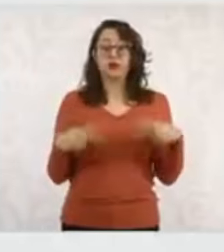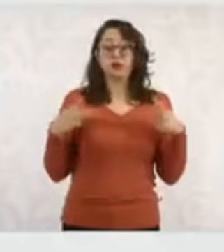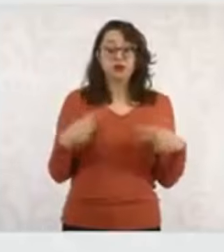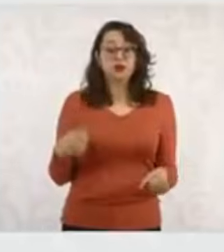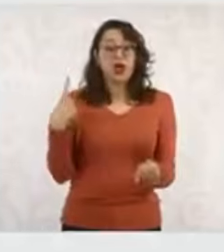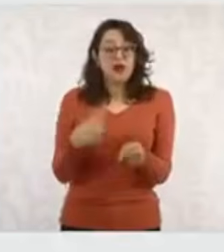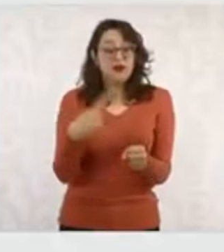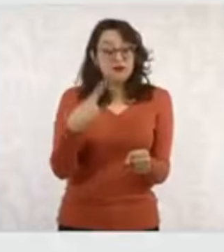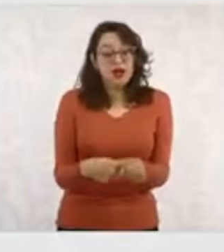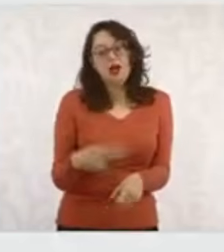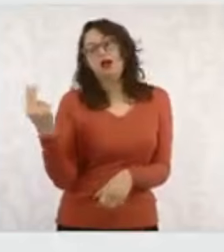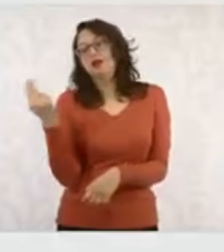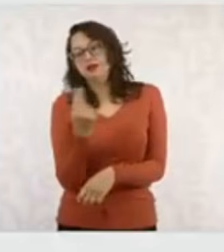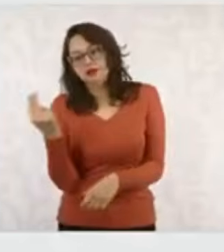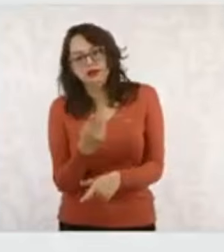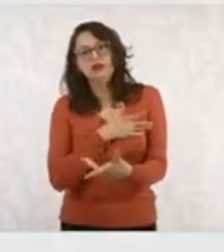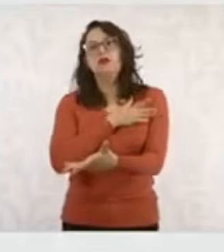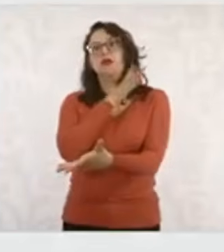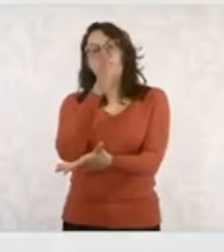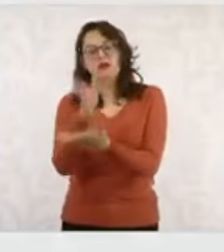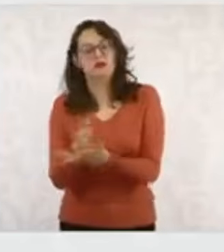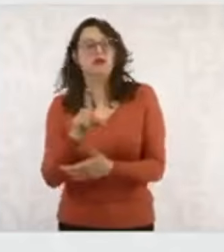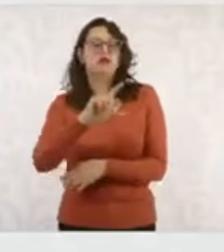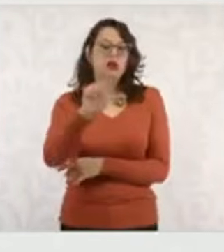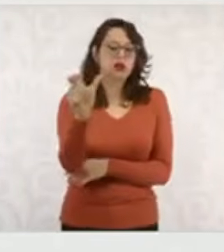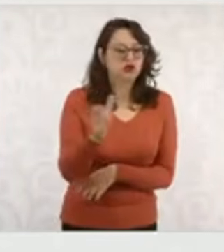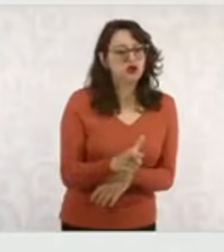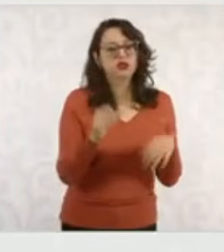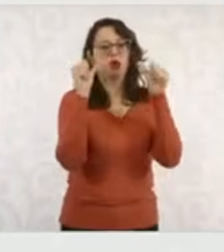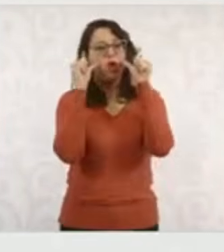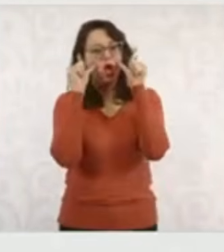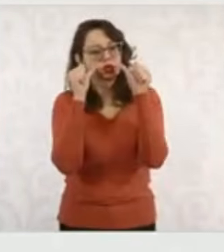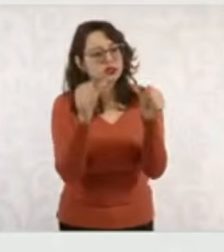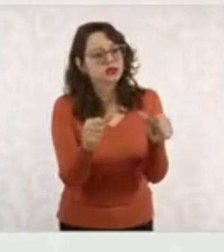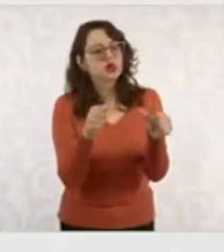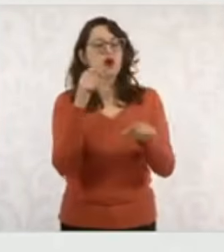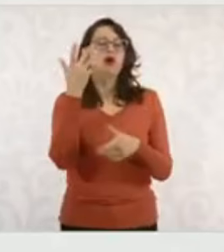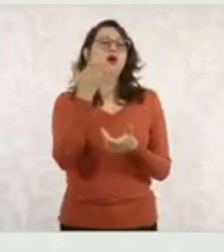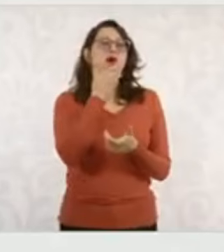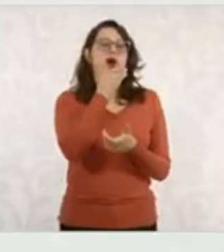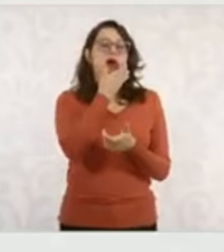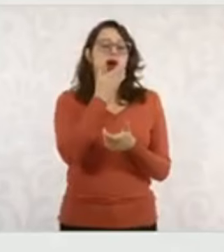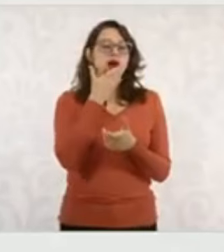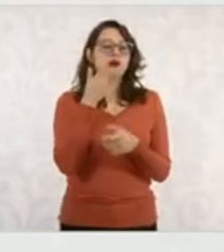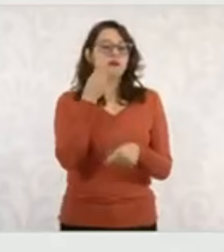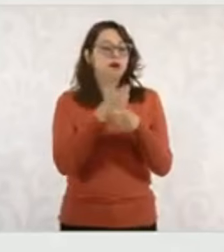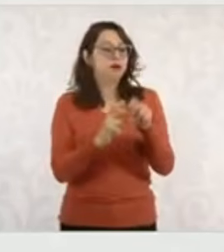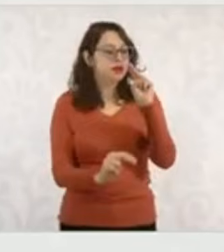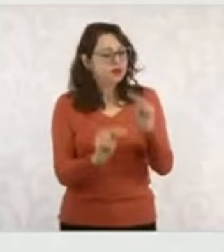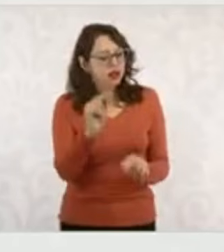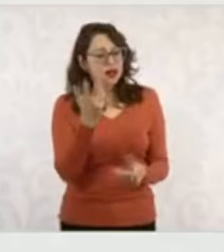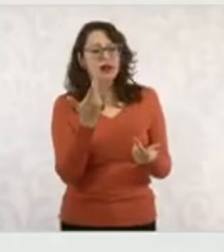requiere de equipo para su diagnóstico, requiere de atención médica de primer nivel,